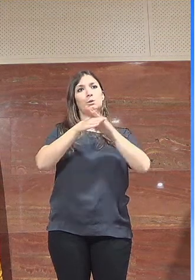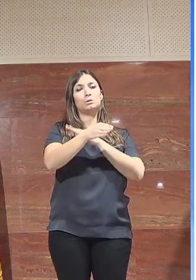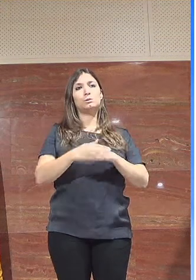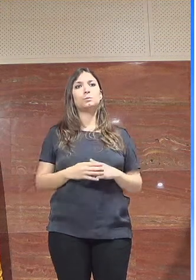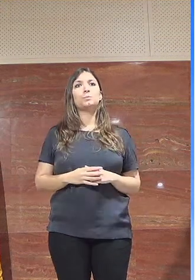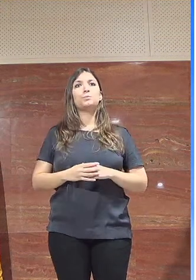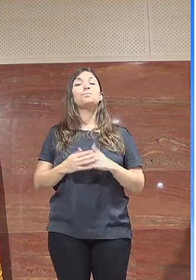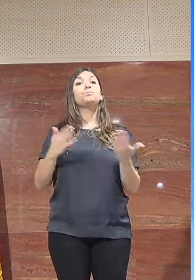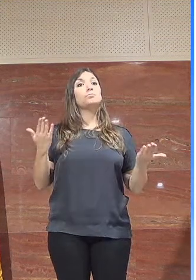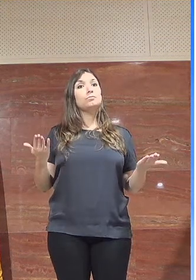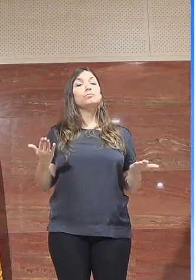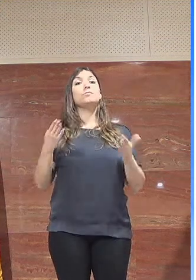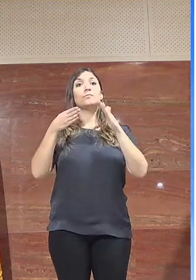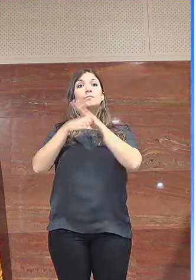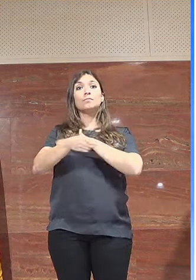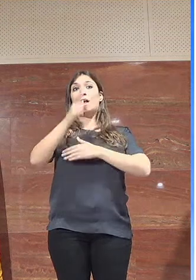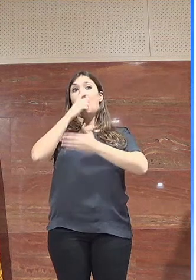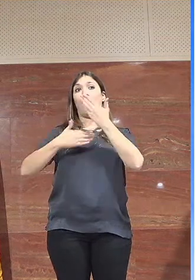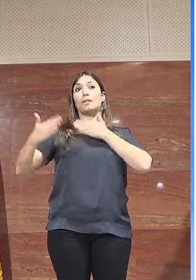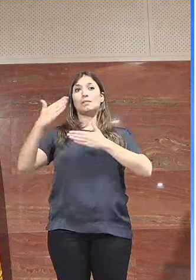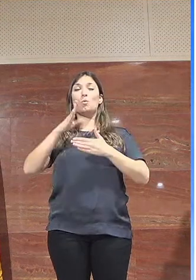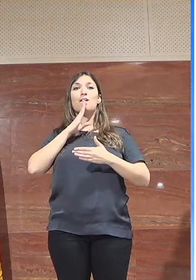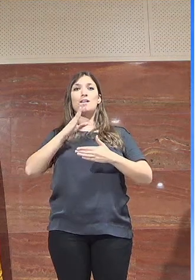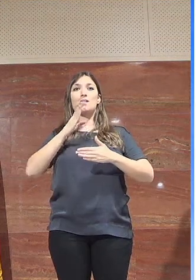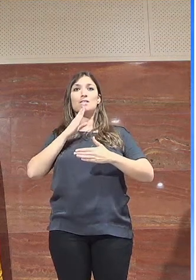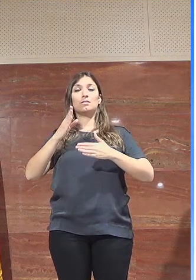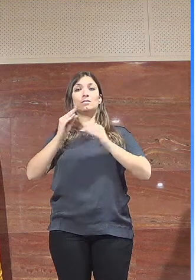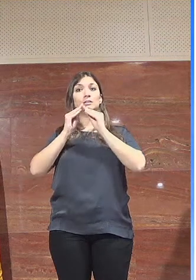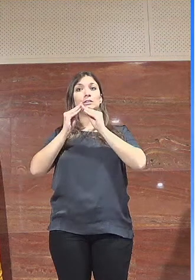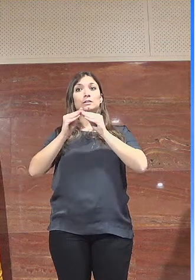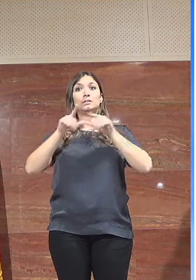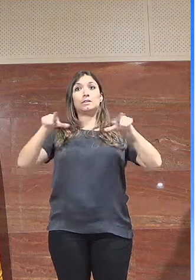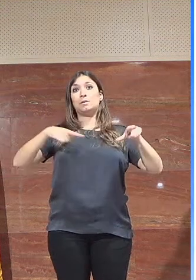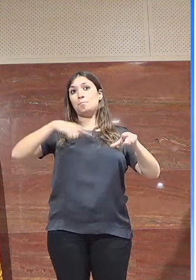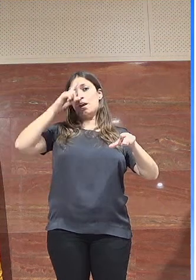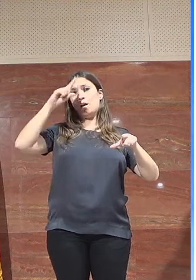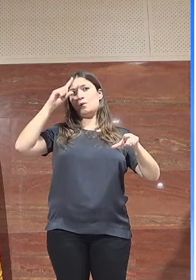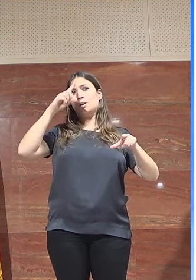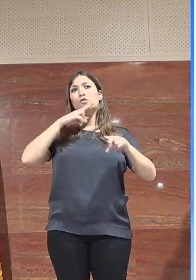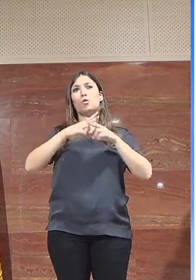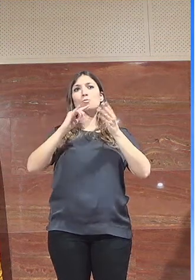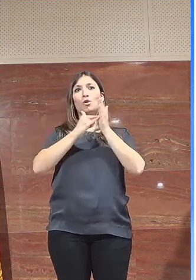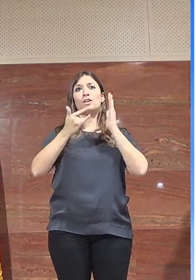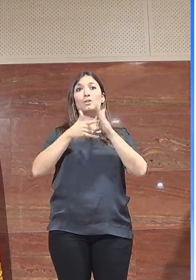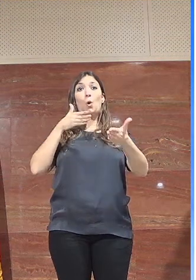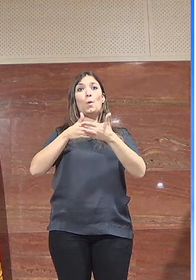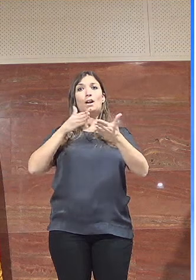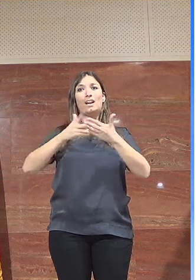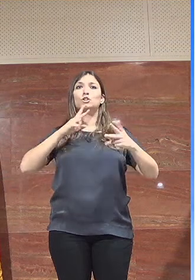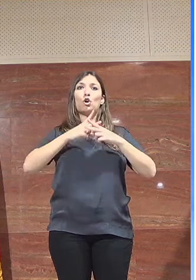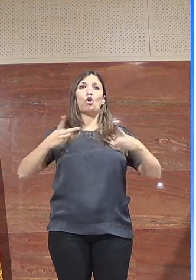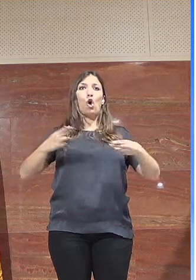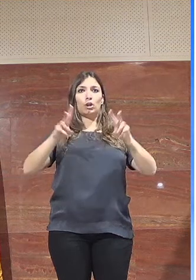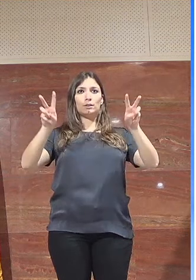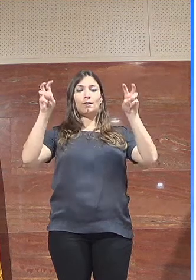Asimismo, la accesibilidad de la antigua estación de Madrid, en la que se han hecho dentro de un proyecto que se llama Corta con las barreras, ha